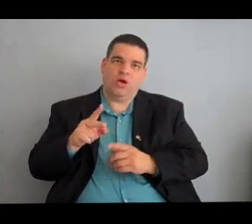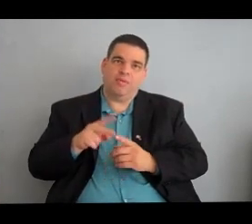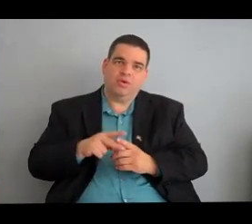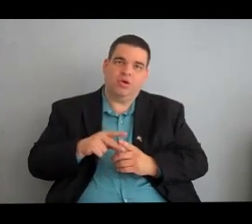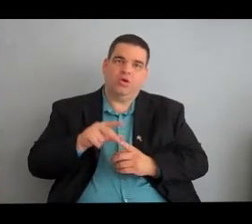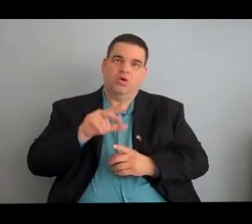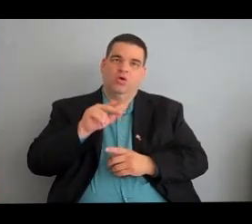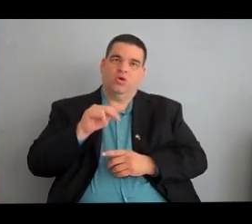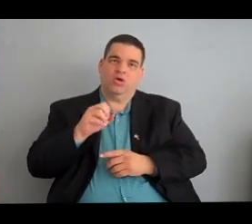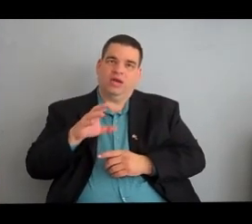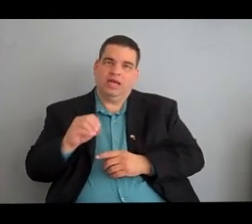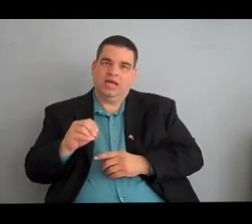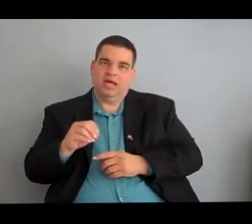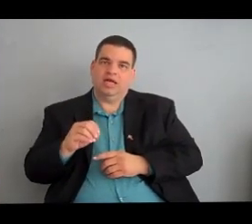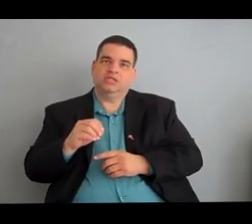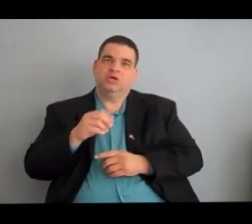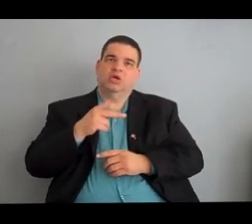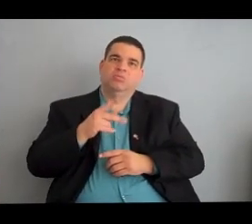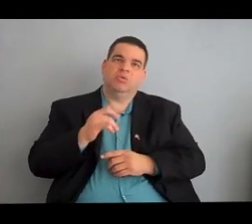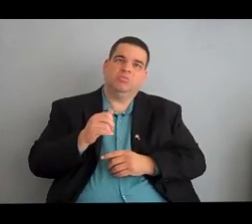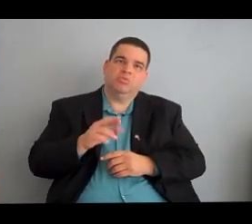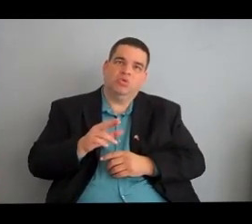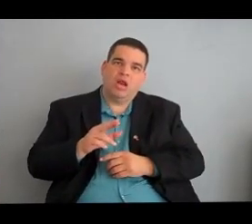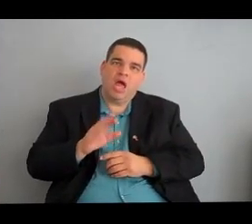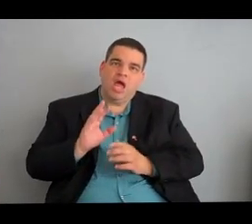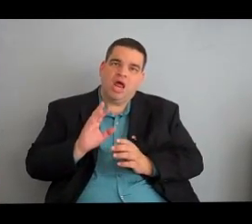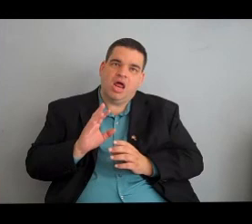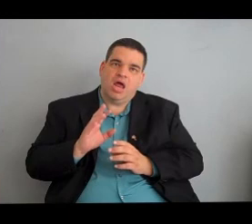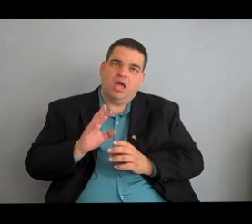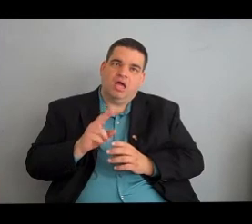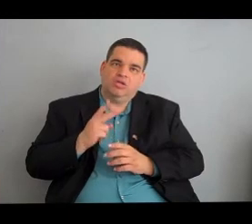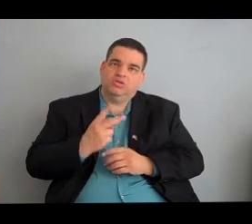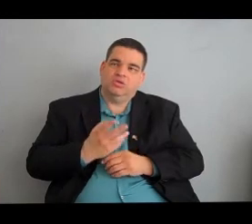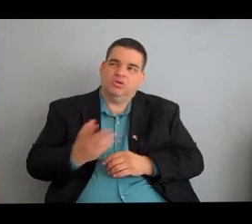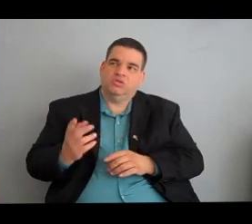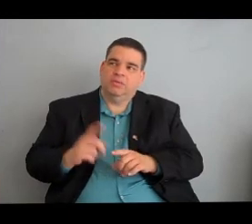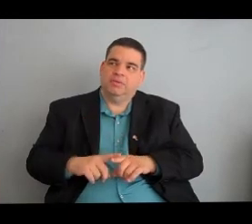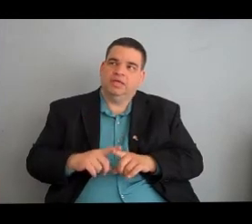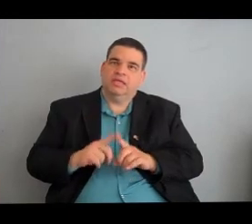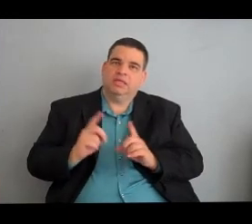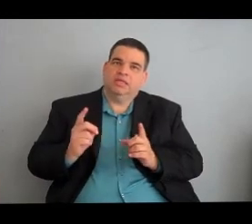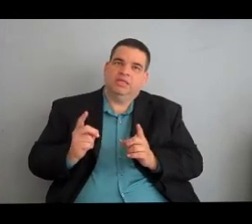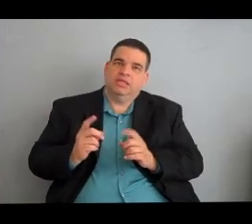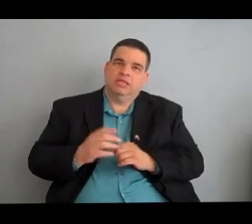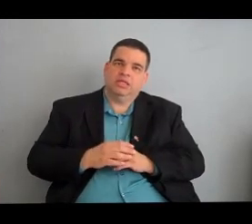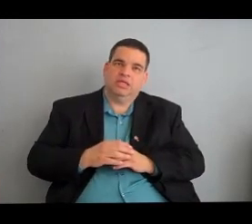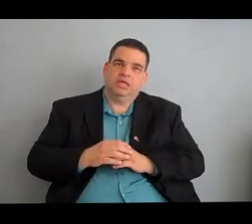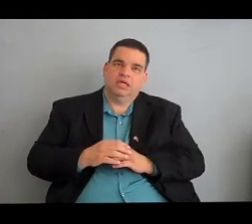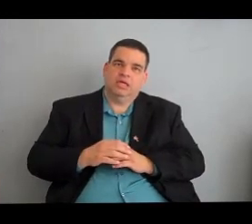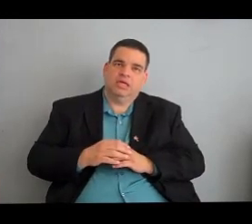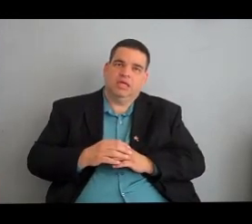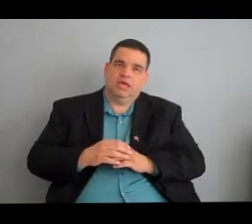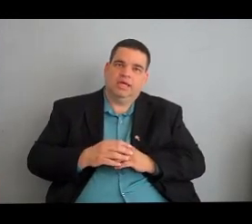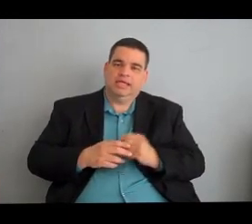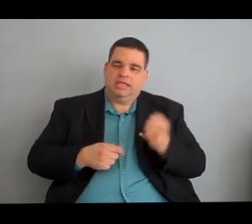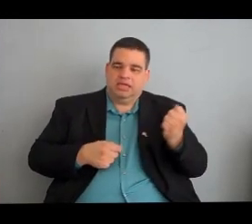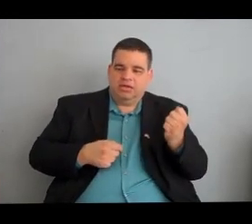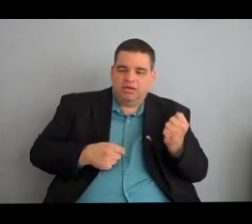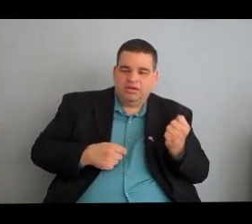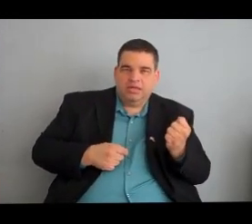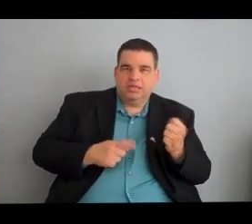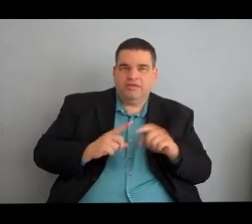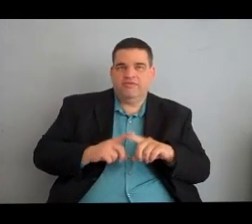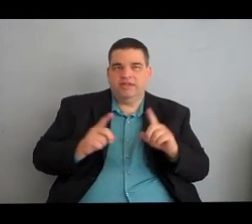que son dos géneros bien diferentes. La embocadura es diferente, claro. Acá es más libre, acá es bien técnico. Pues